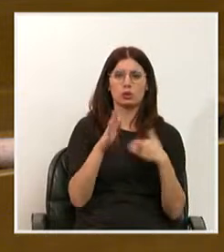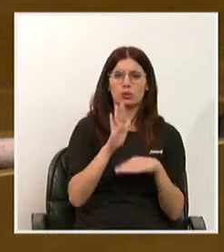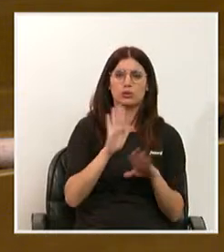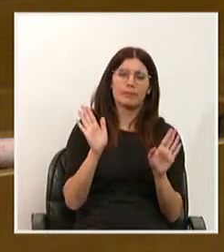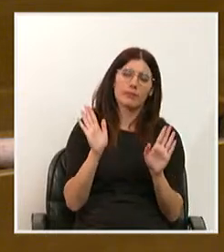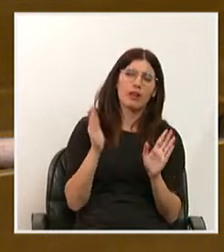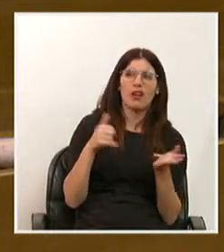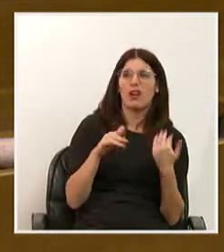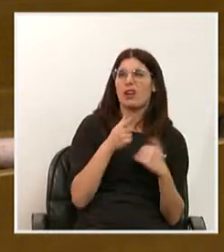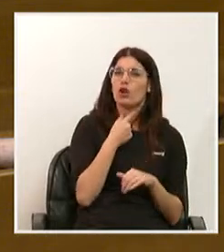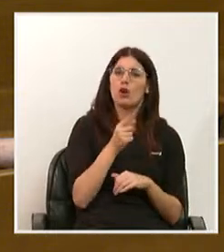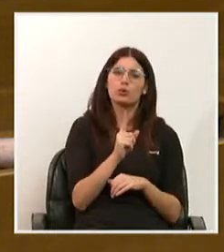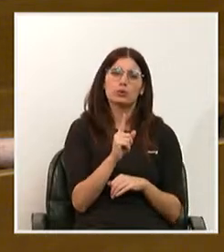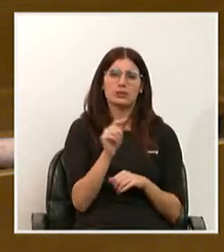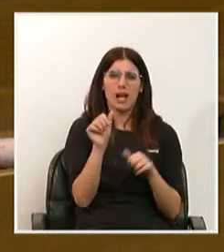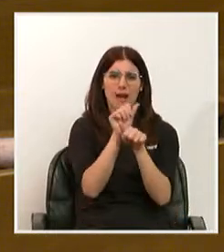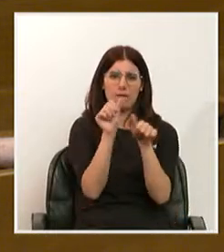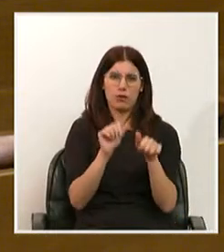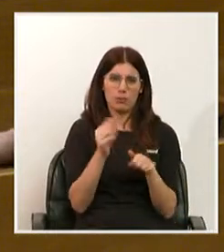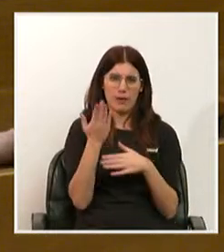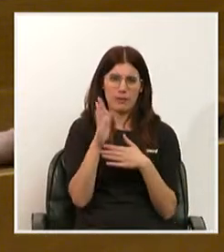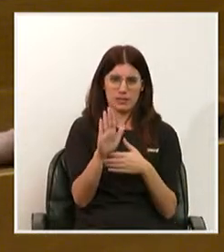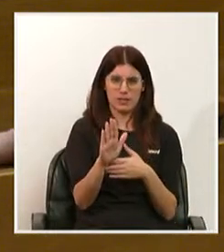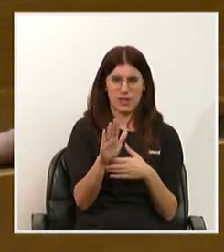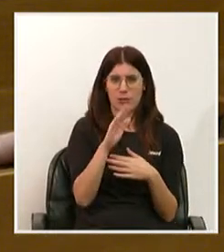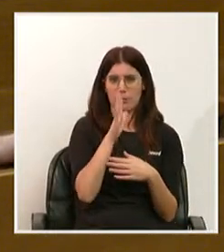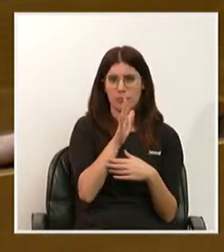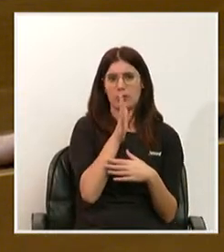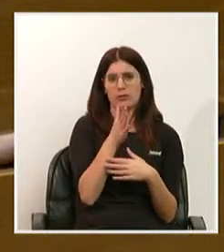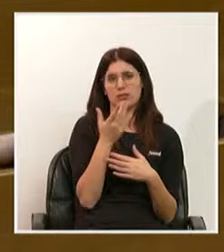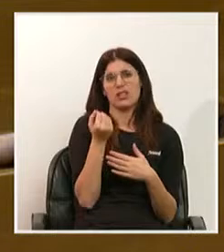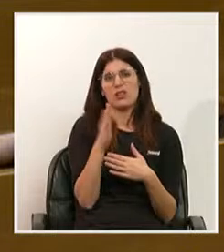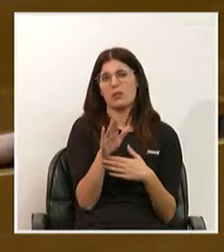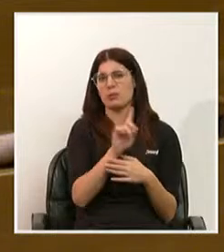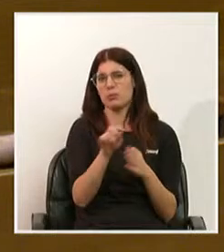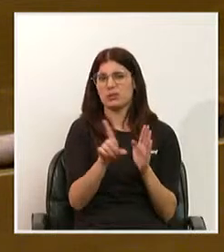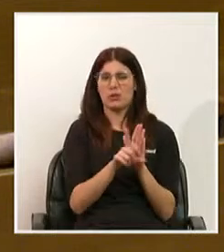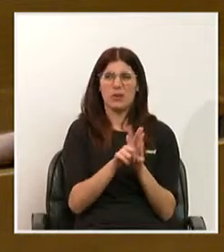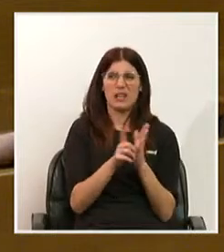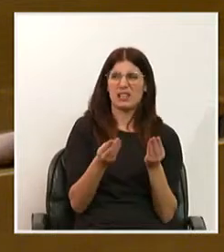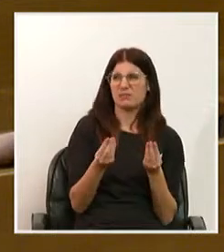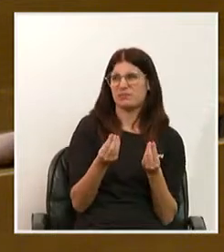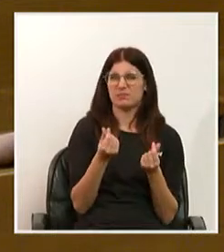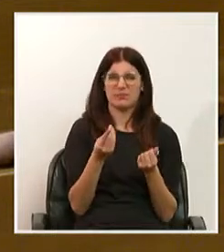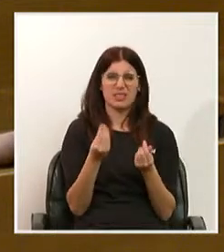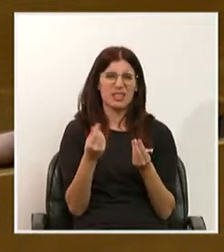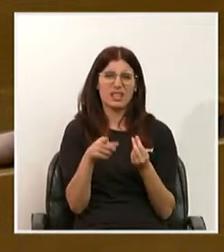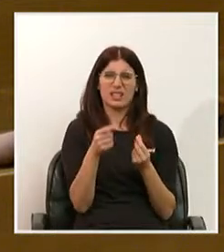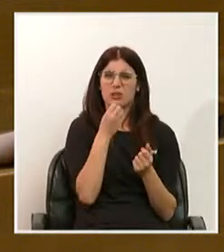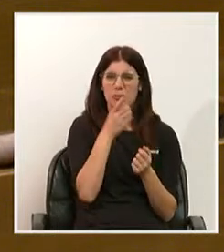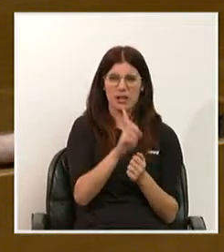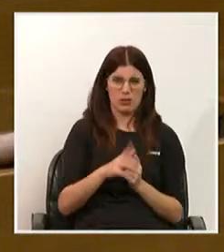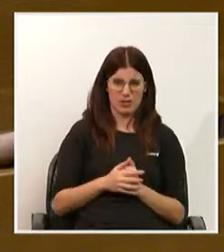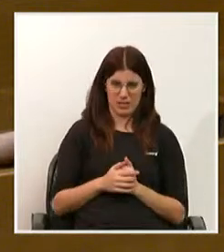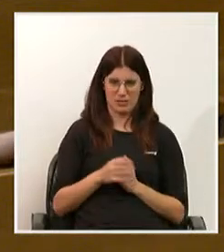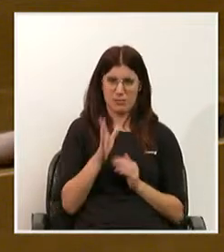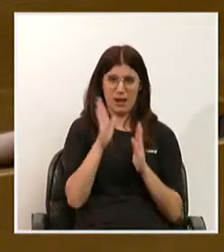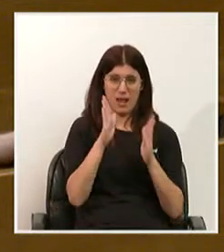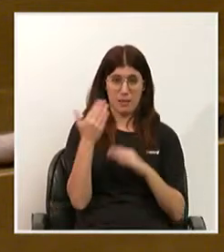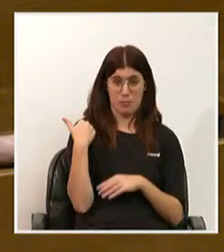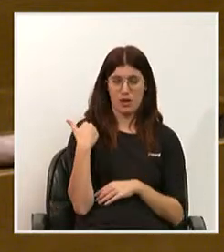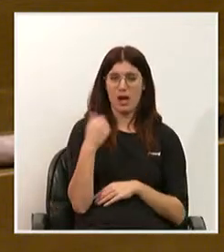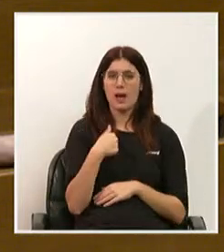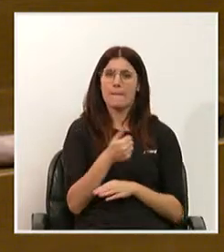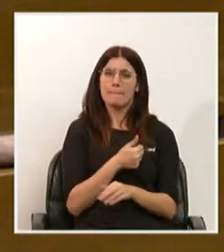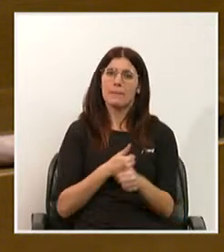es que no agradaba la forma en la que se había presentar presentar una proposición Dey es una cosa que es para en aquella época y que